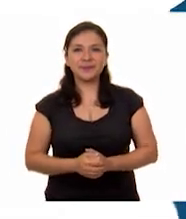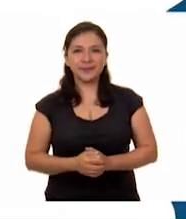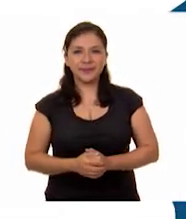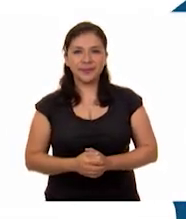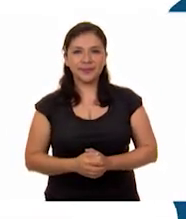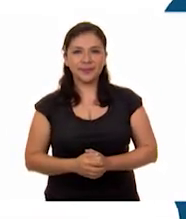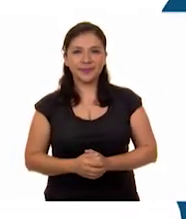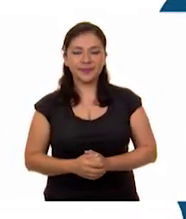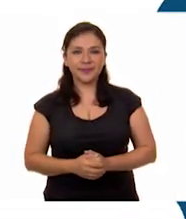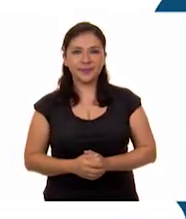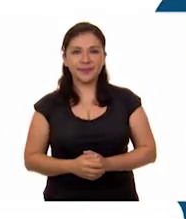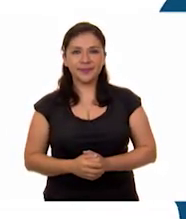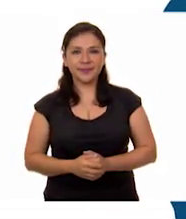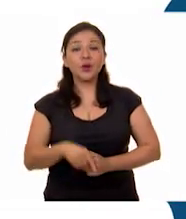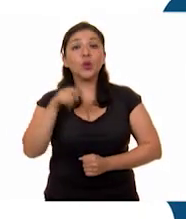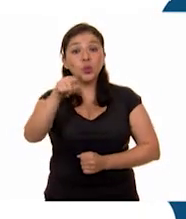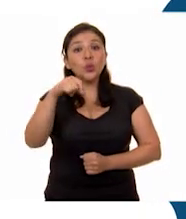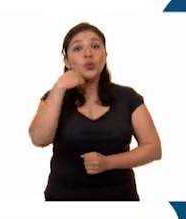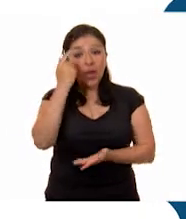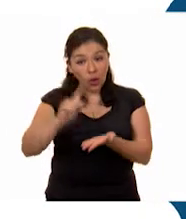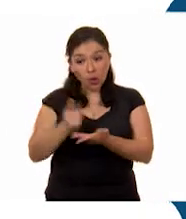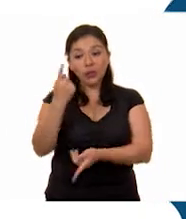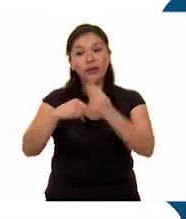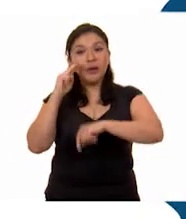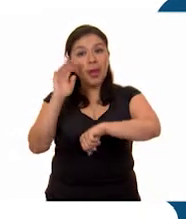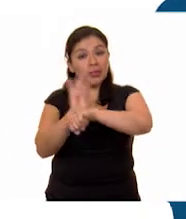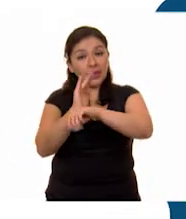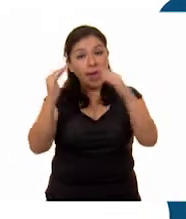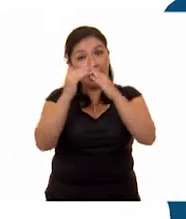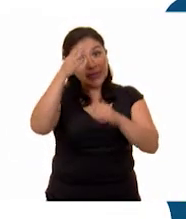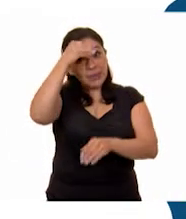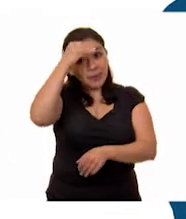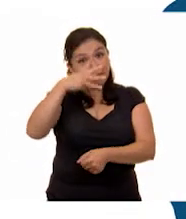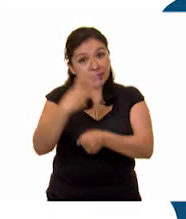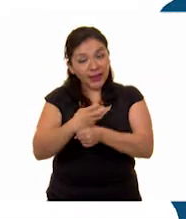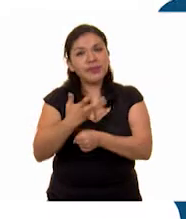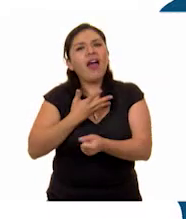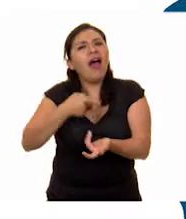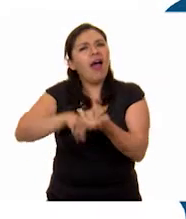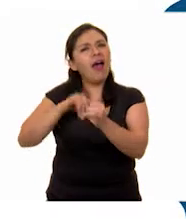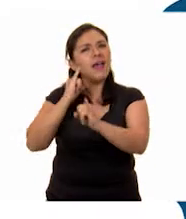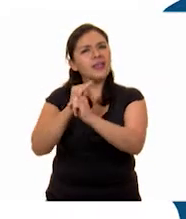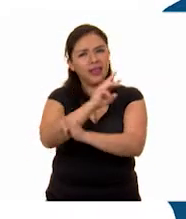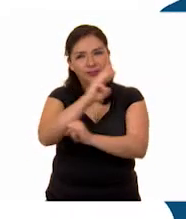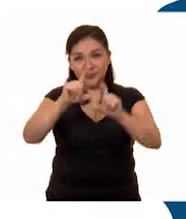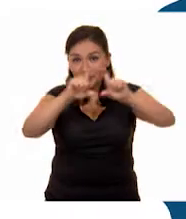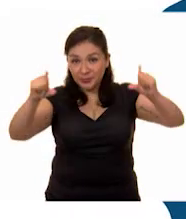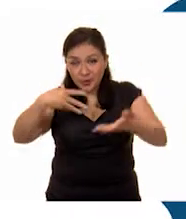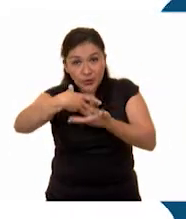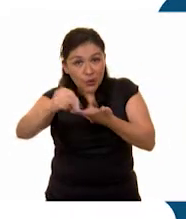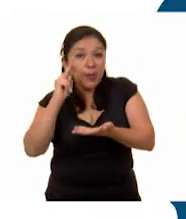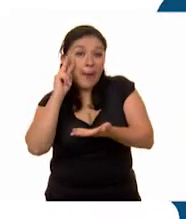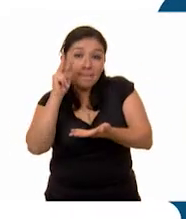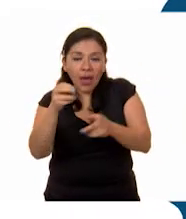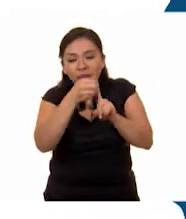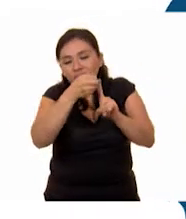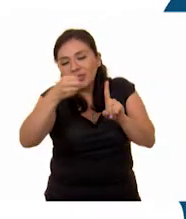conalitech.sep.gov.mx. Si quieres volver a ver los programas de Aprende en Casa, los puedes encontrar en la siguiente liga: